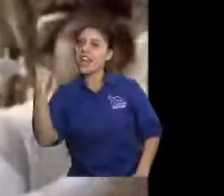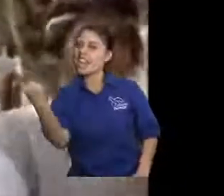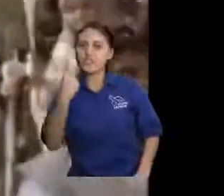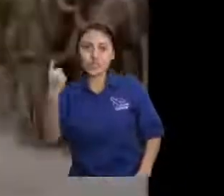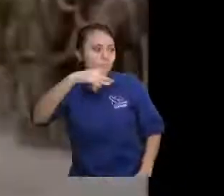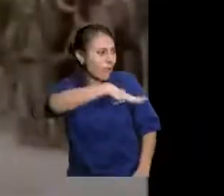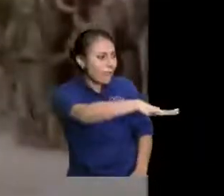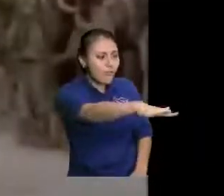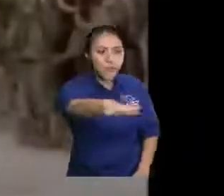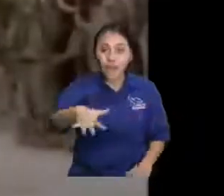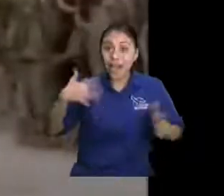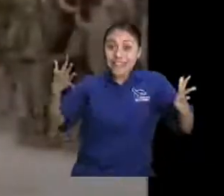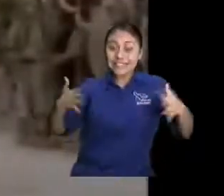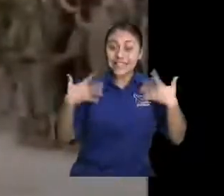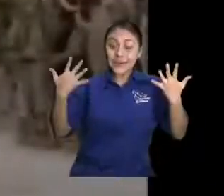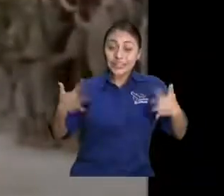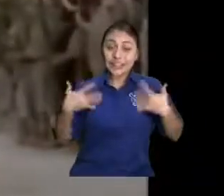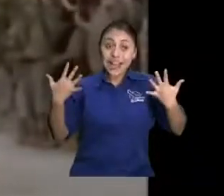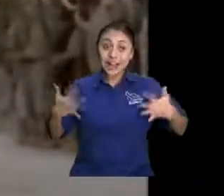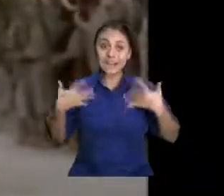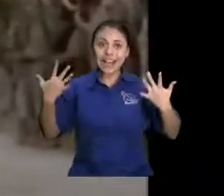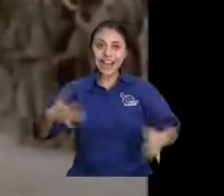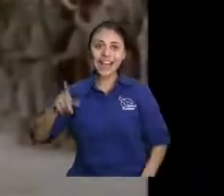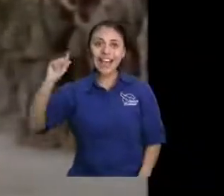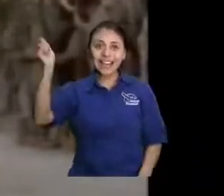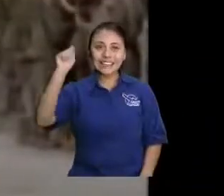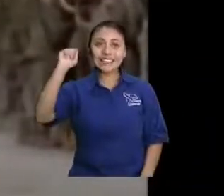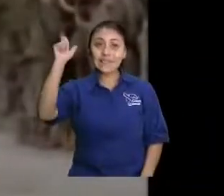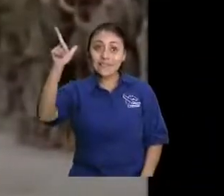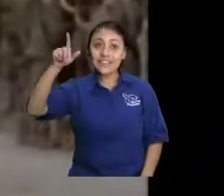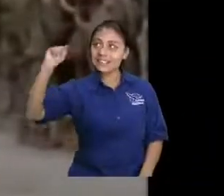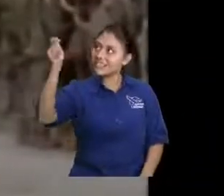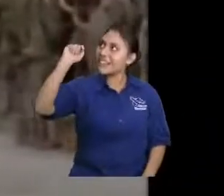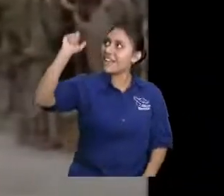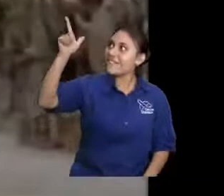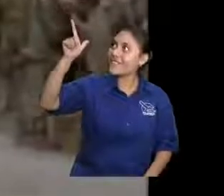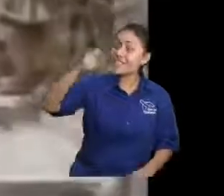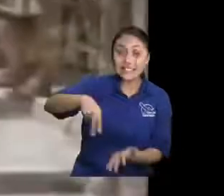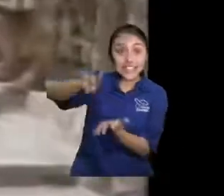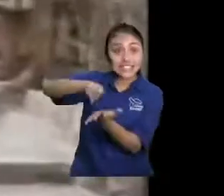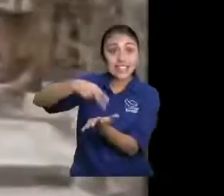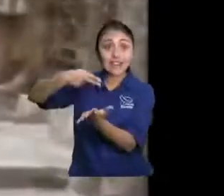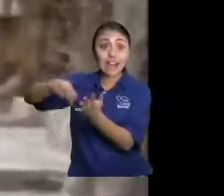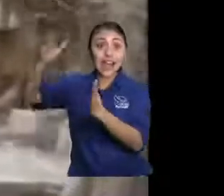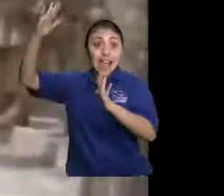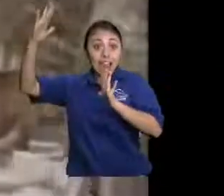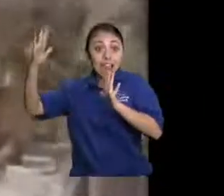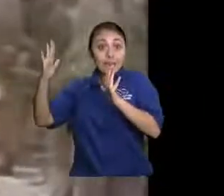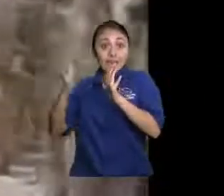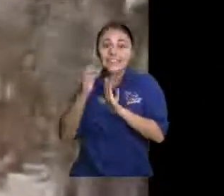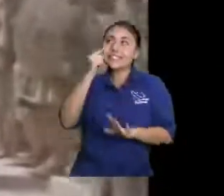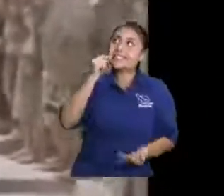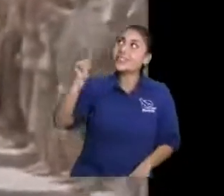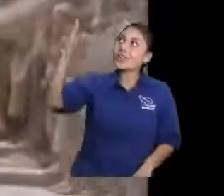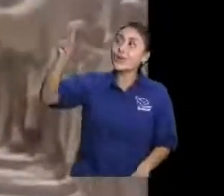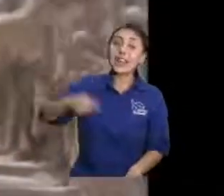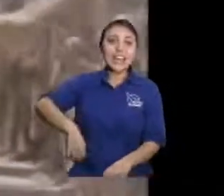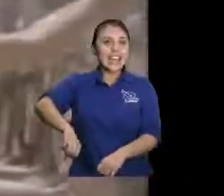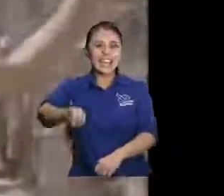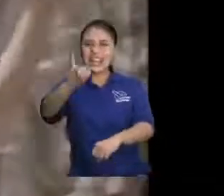Todos vestidos, todos con sus armaduras, solo el rey.